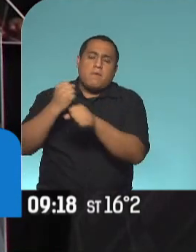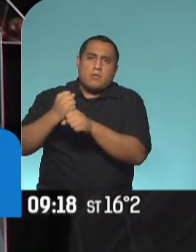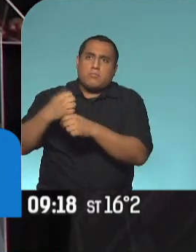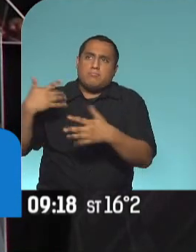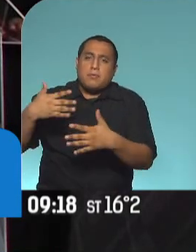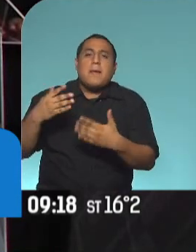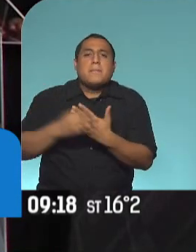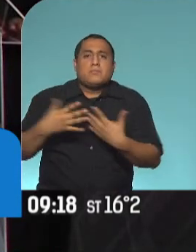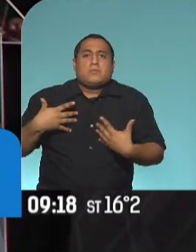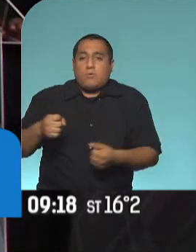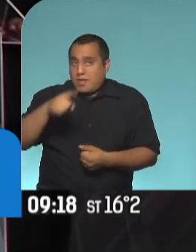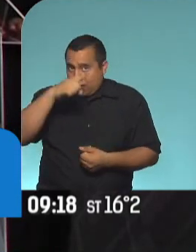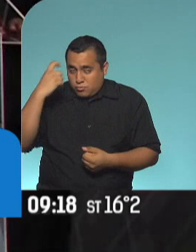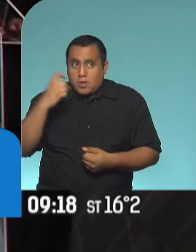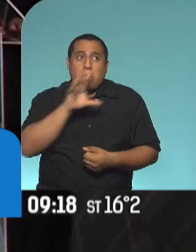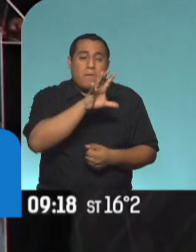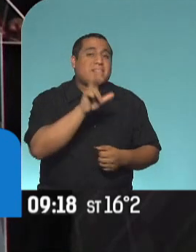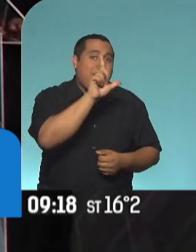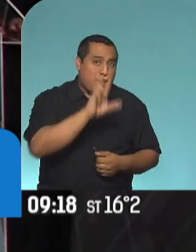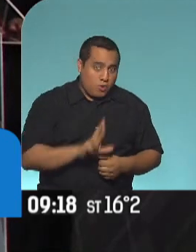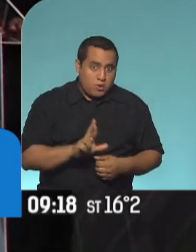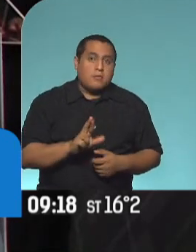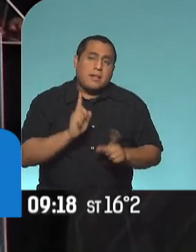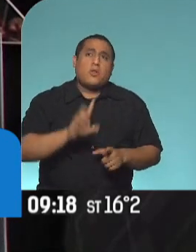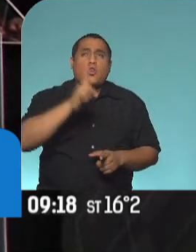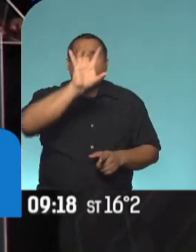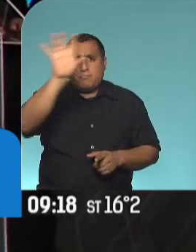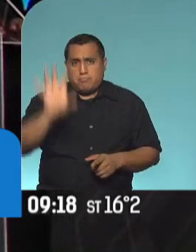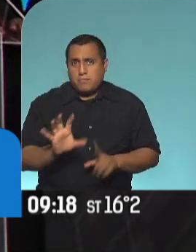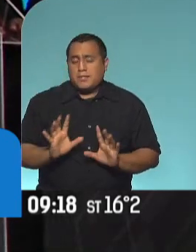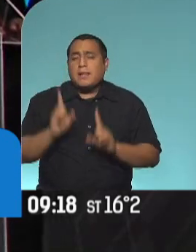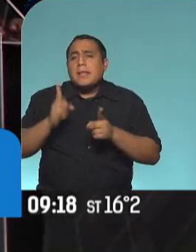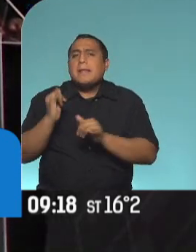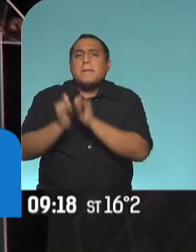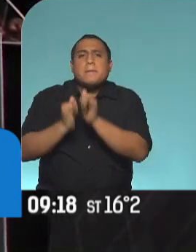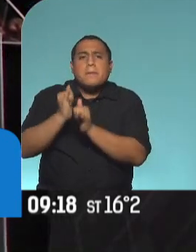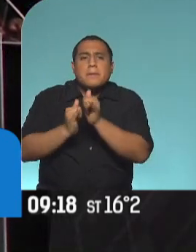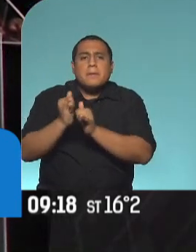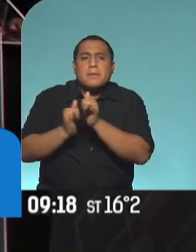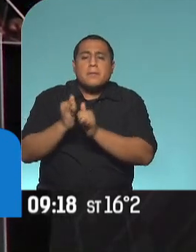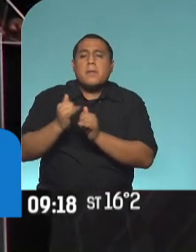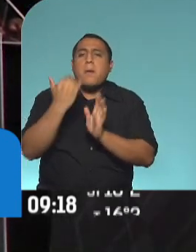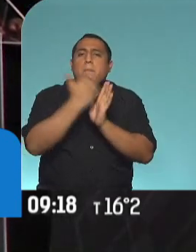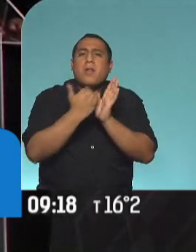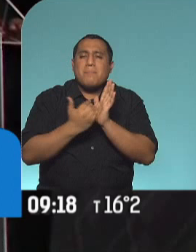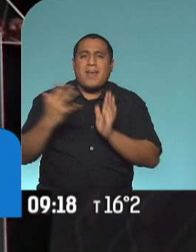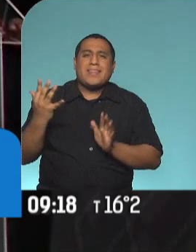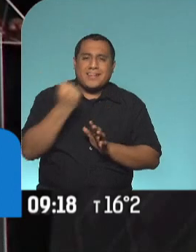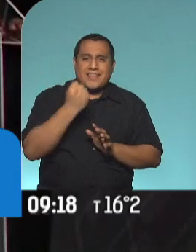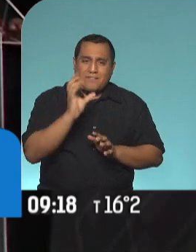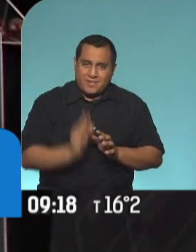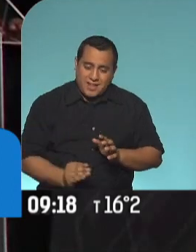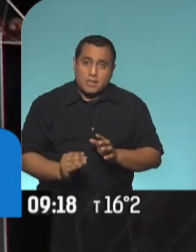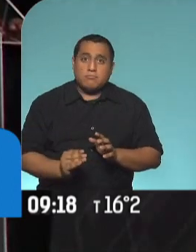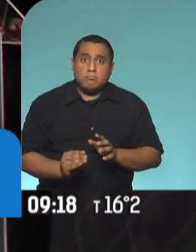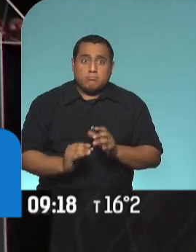el Ministerio de Salud con la provincia de La Rioja y con todas las provincias. También destacaba que en el marco del programa Detectar Federal ya